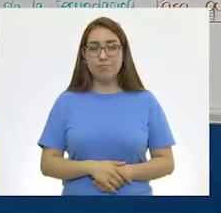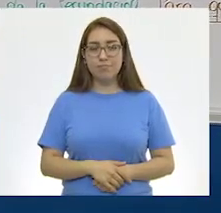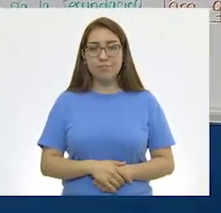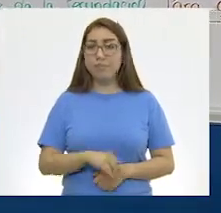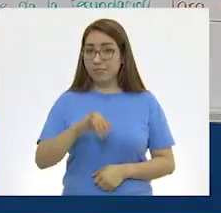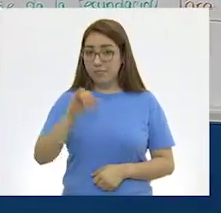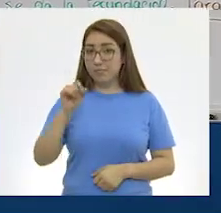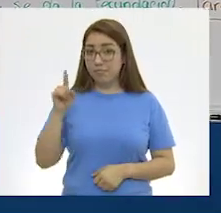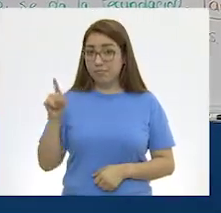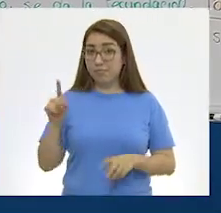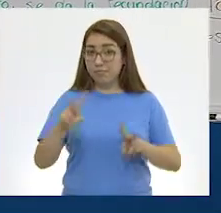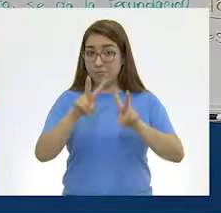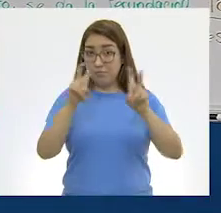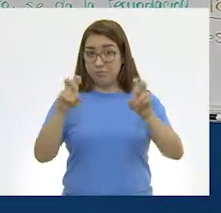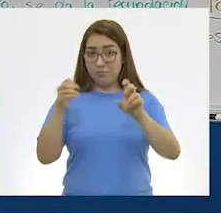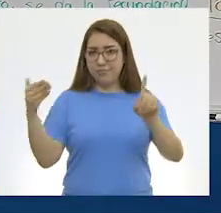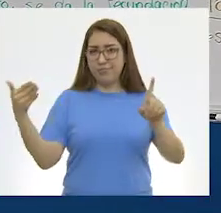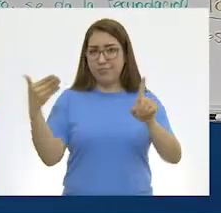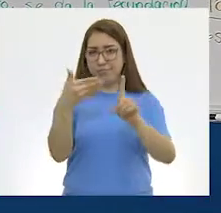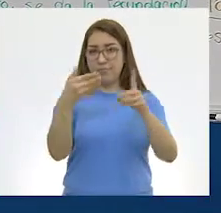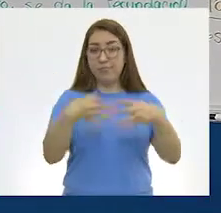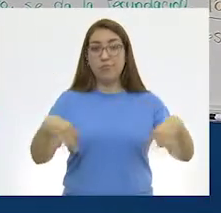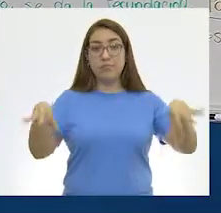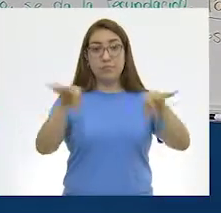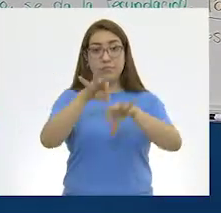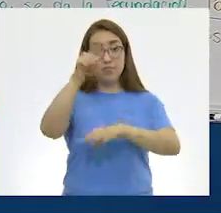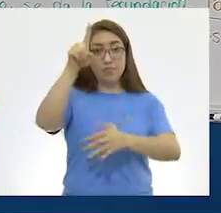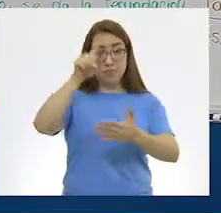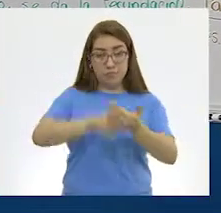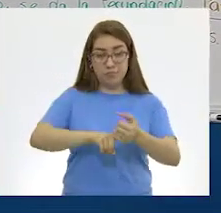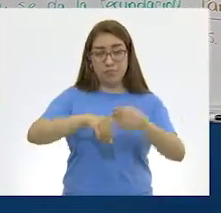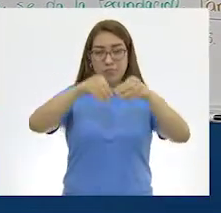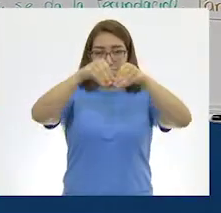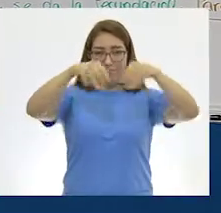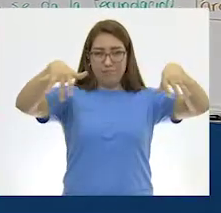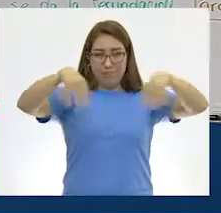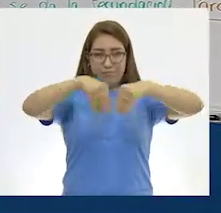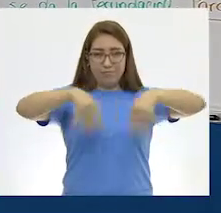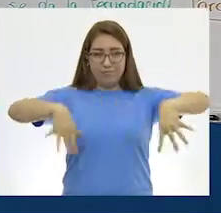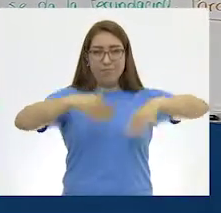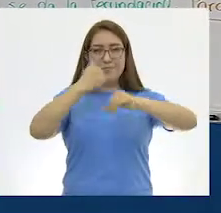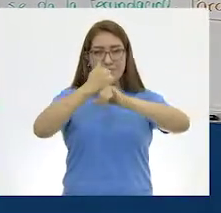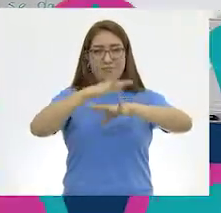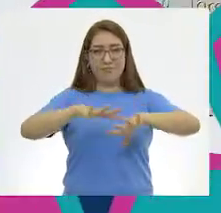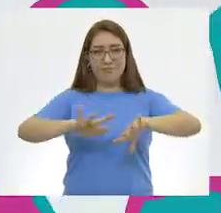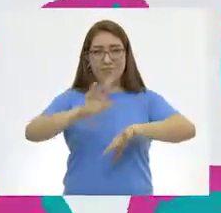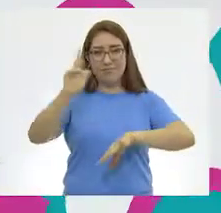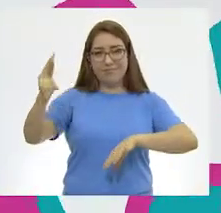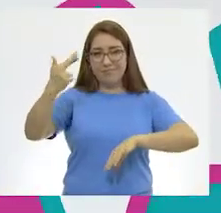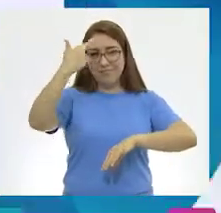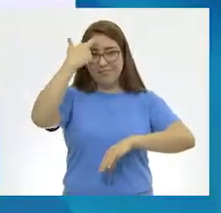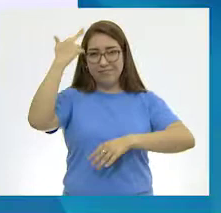Que es un tema central que vimos también en el mapa mental, ¿recuerdan? Sí. Sí.